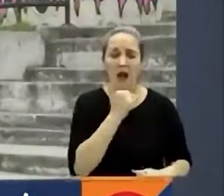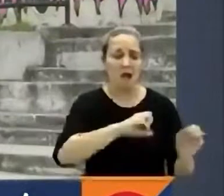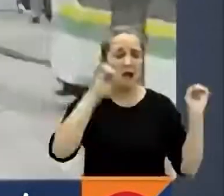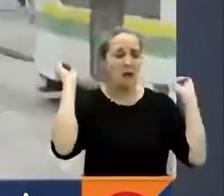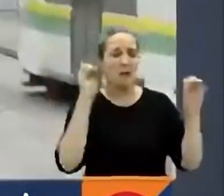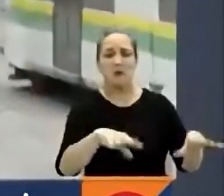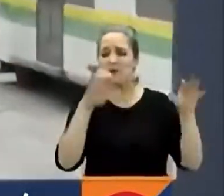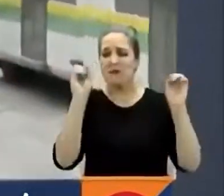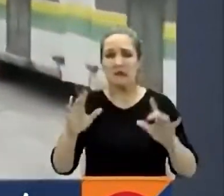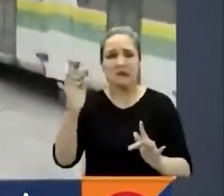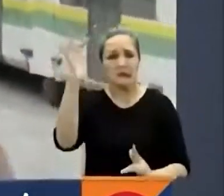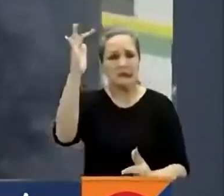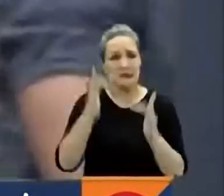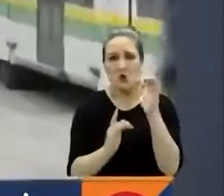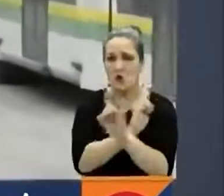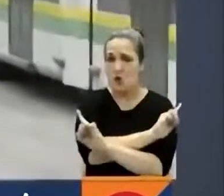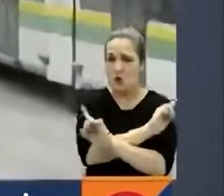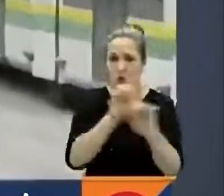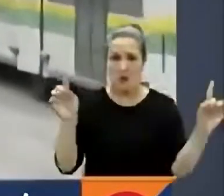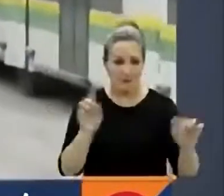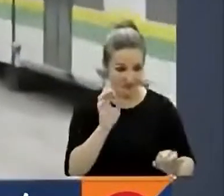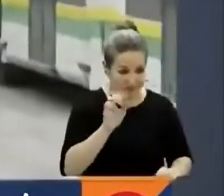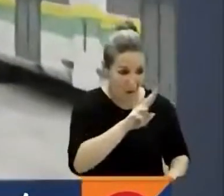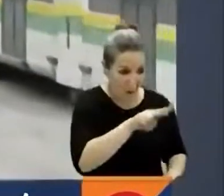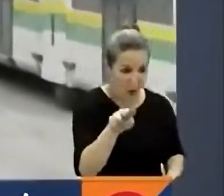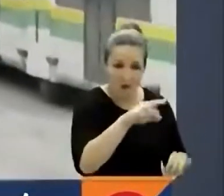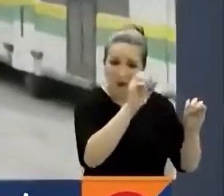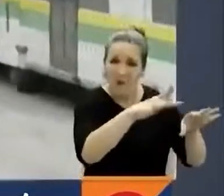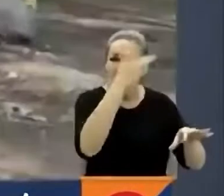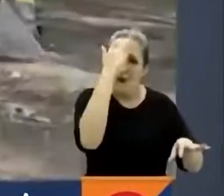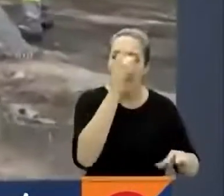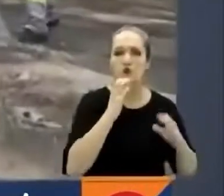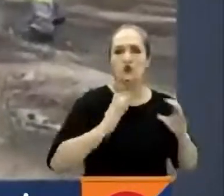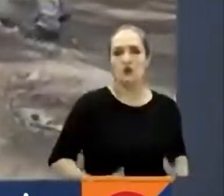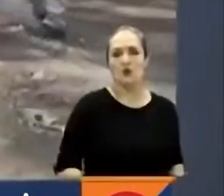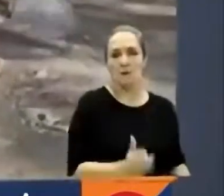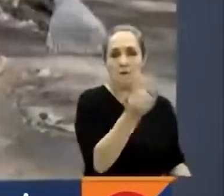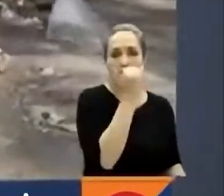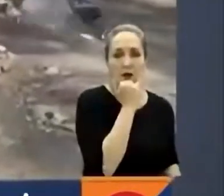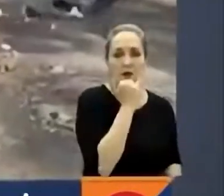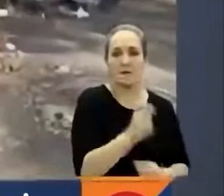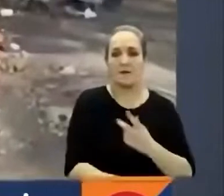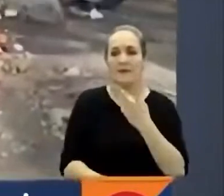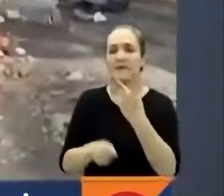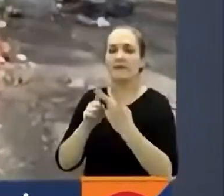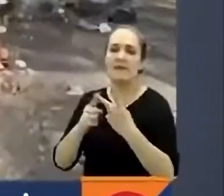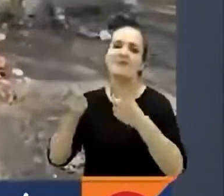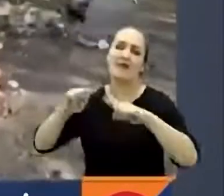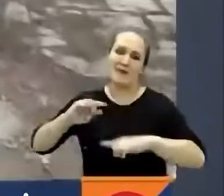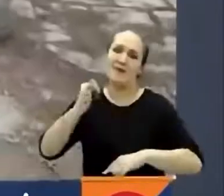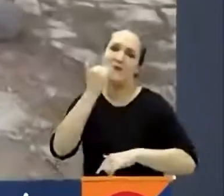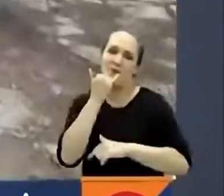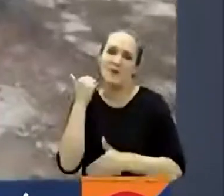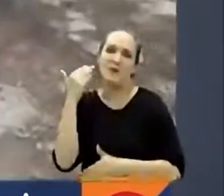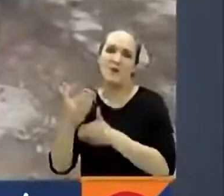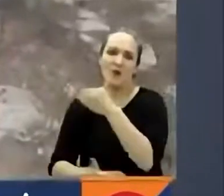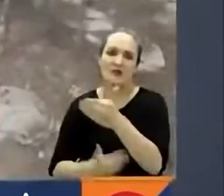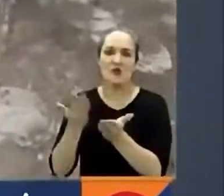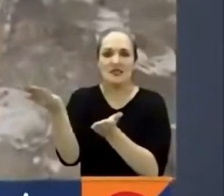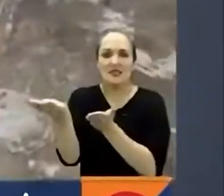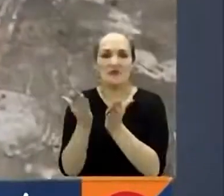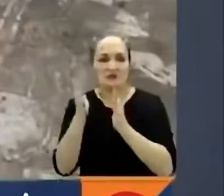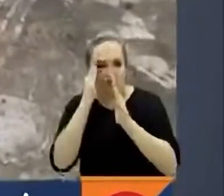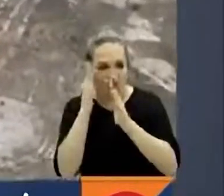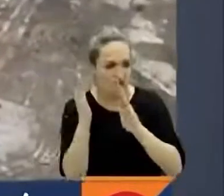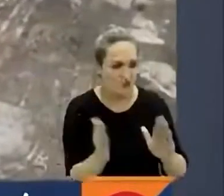en lugares realmente prohibidos. Y en segundo lugar, también la evidencia de las falencias que también hay en la prestación del